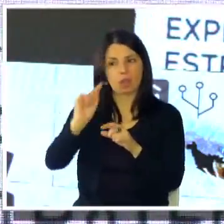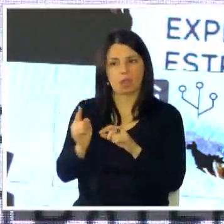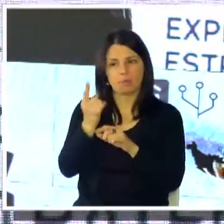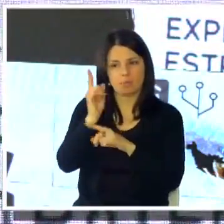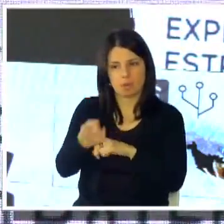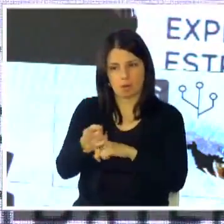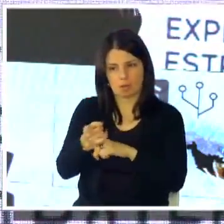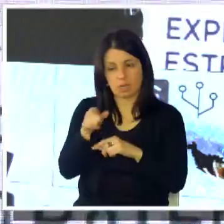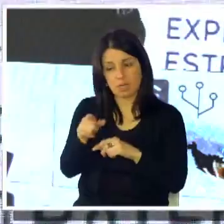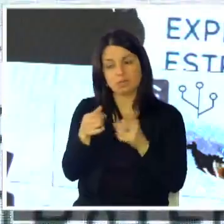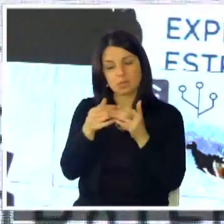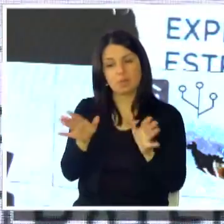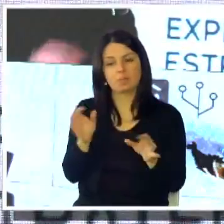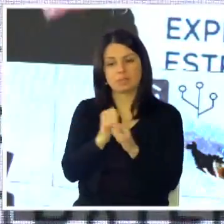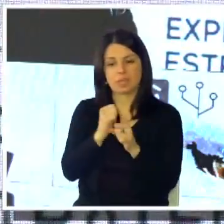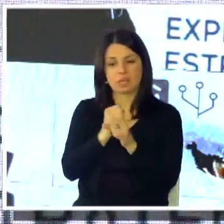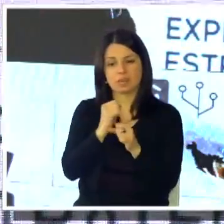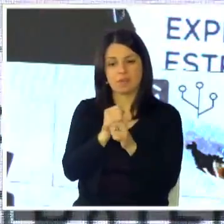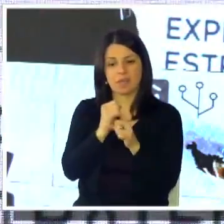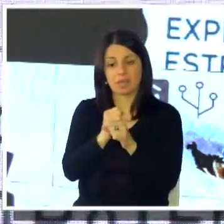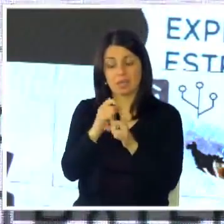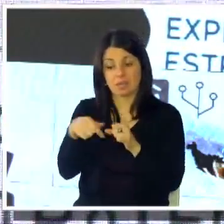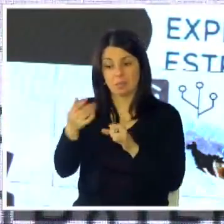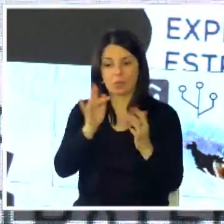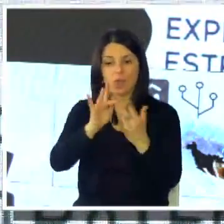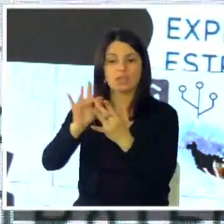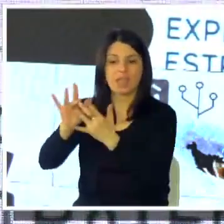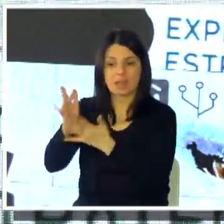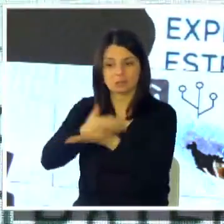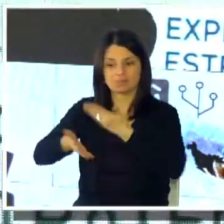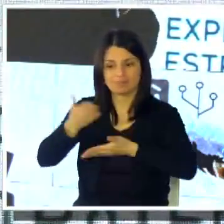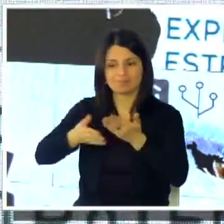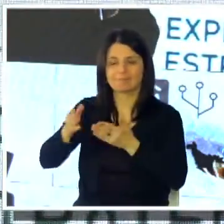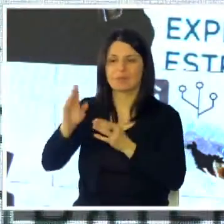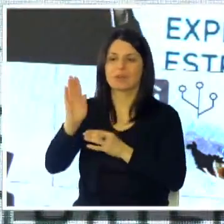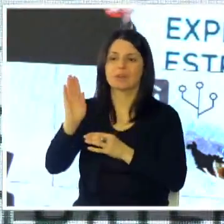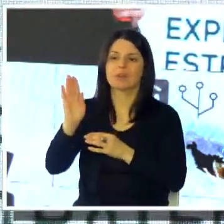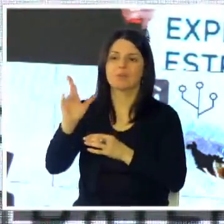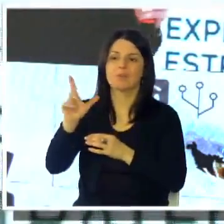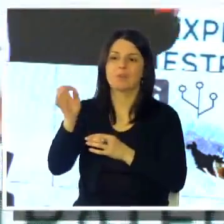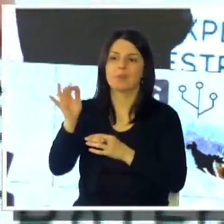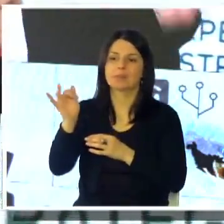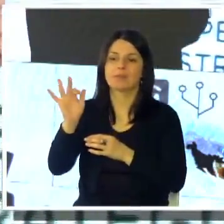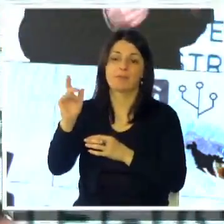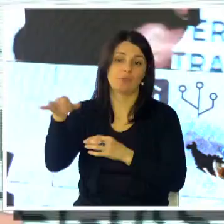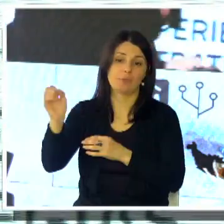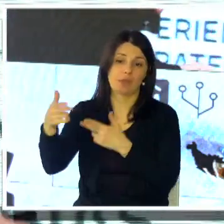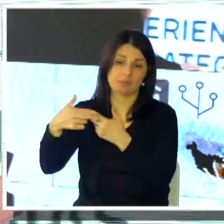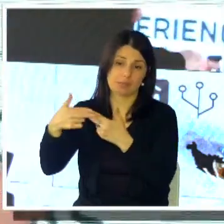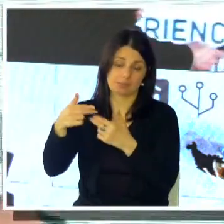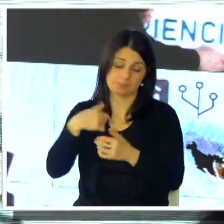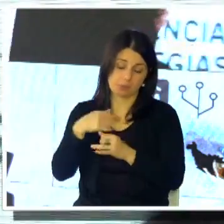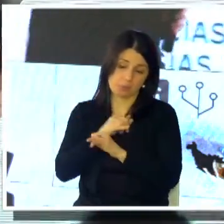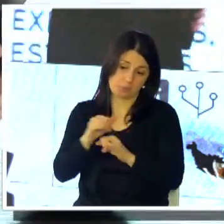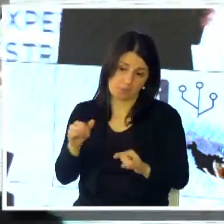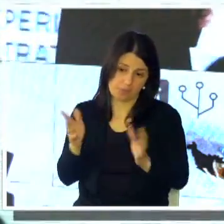a trabajar el día que empecemos a interactuar entre plataformas, ¿ah? Bien, lo mío por aquí